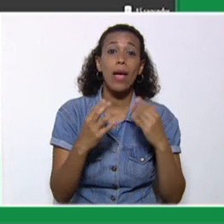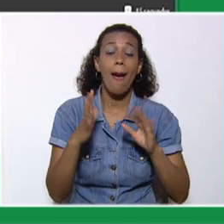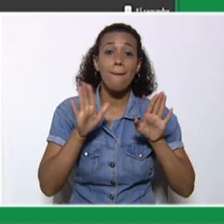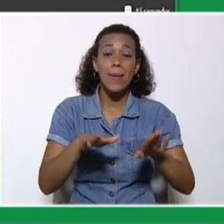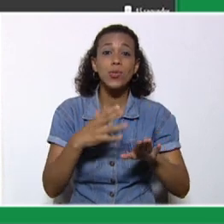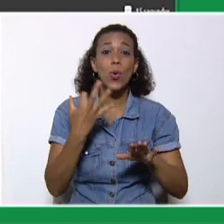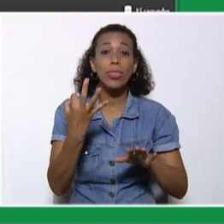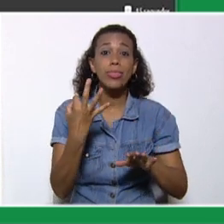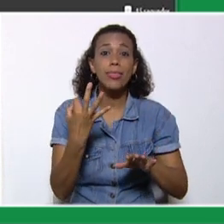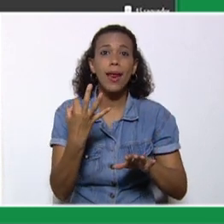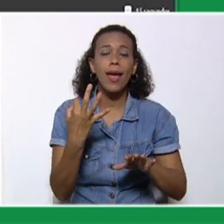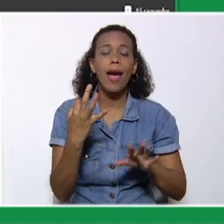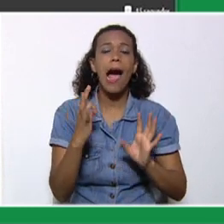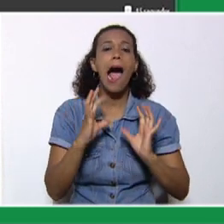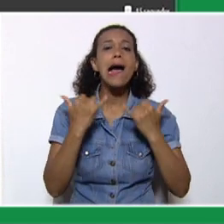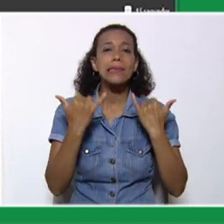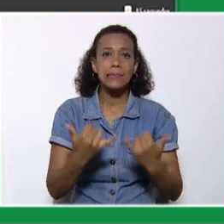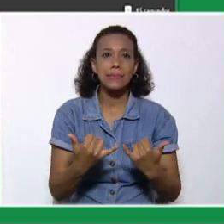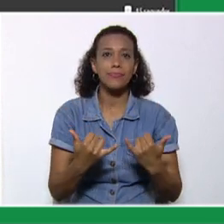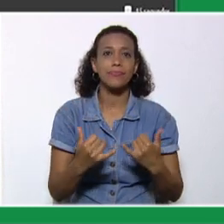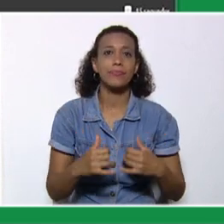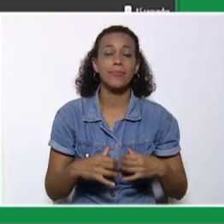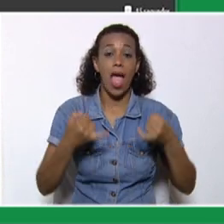título, procedemos a la edición.